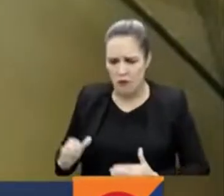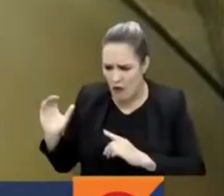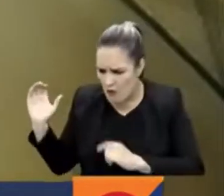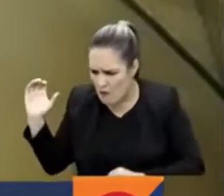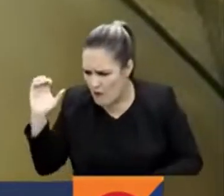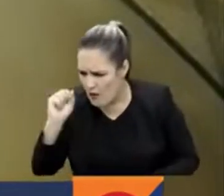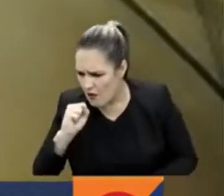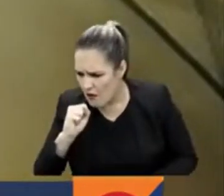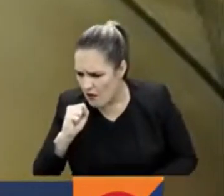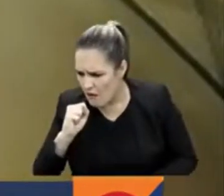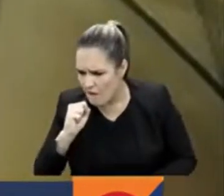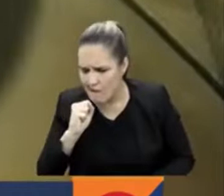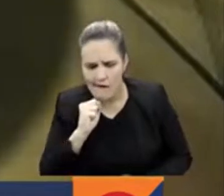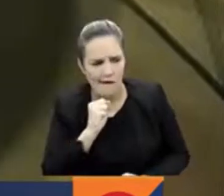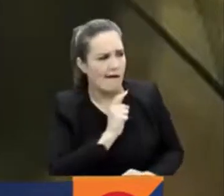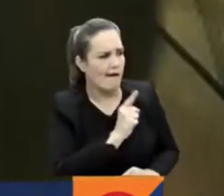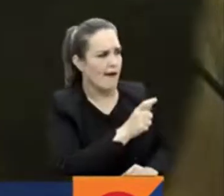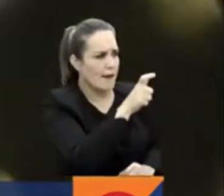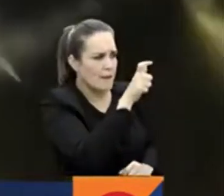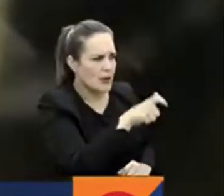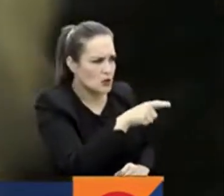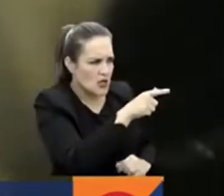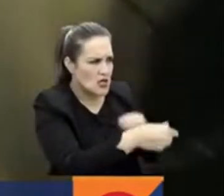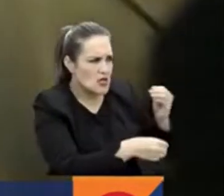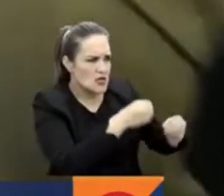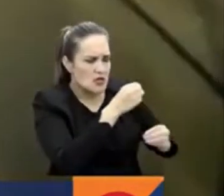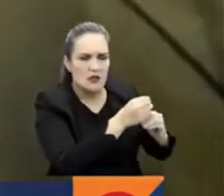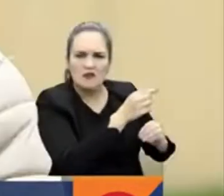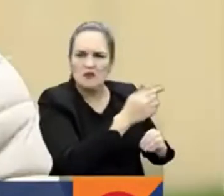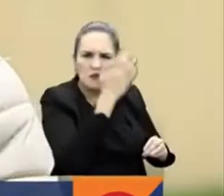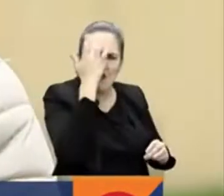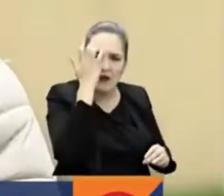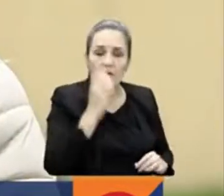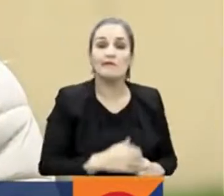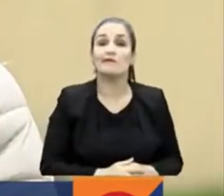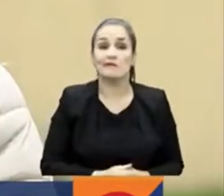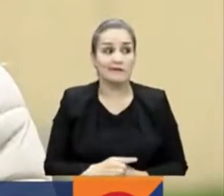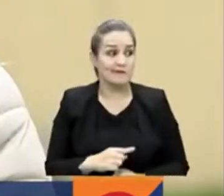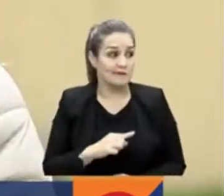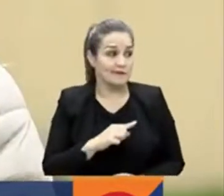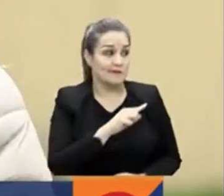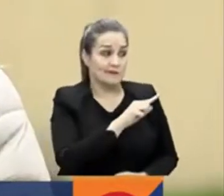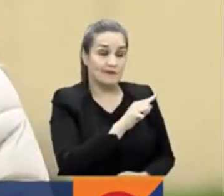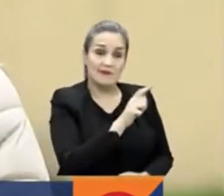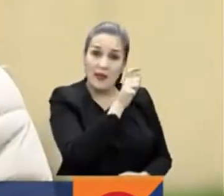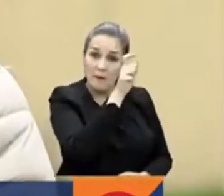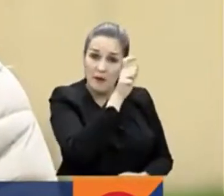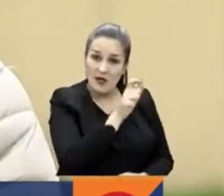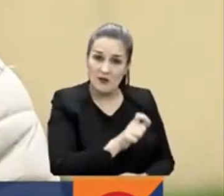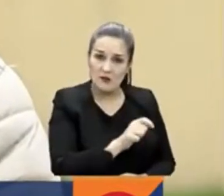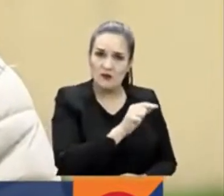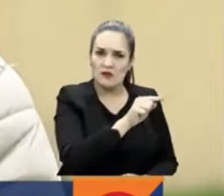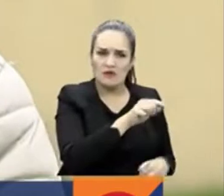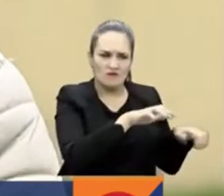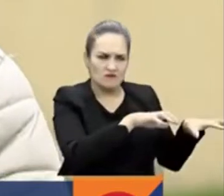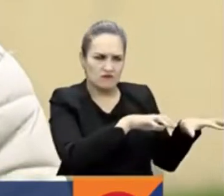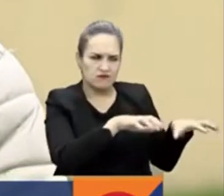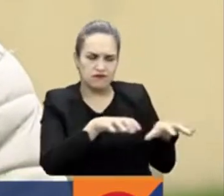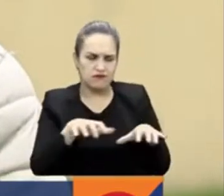indicios de las causas que llevaron a su victimario a cometer el crimen. Tiene cierta significación de tipo